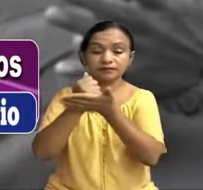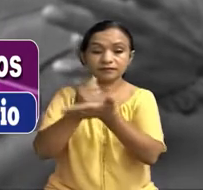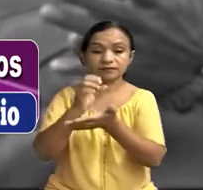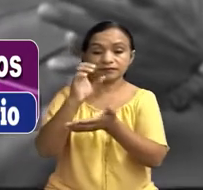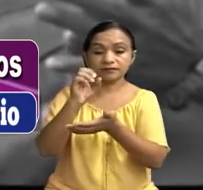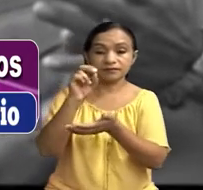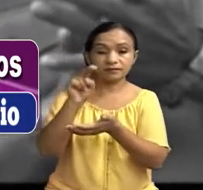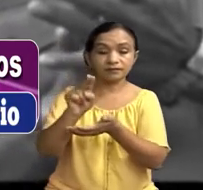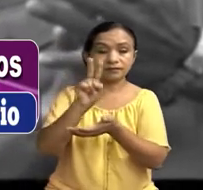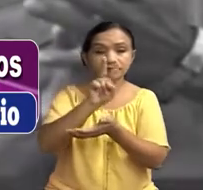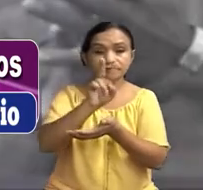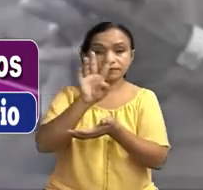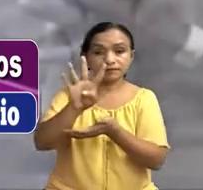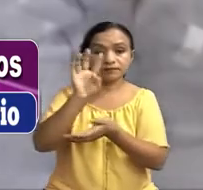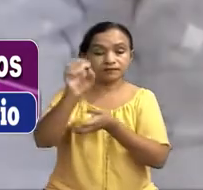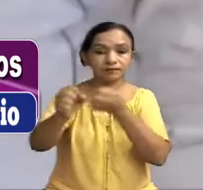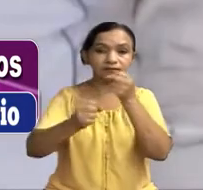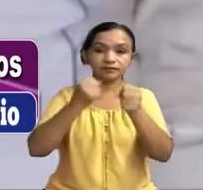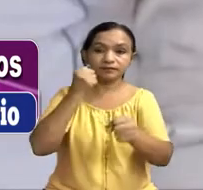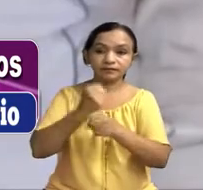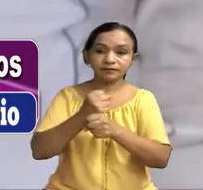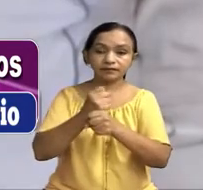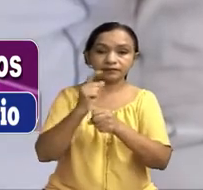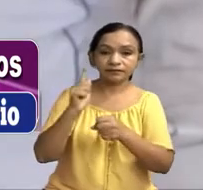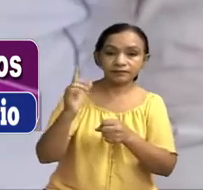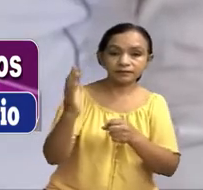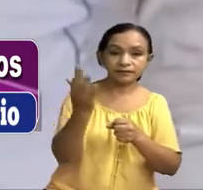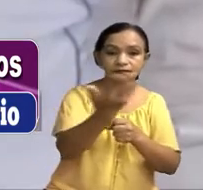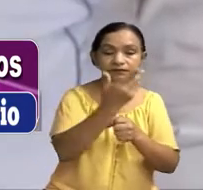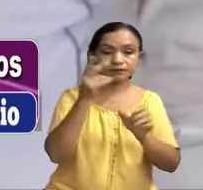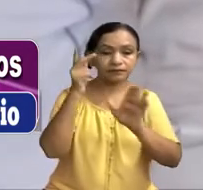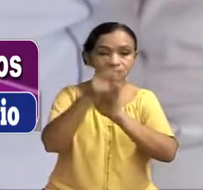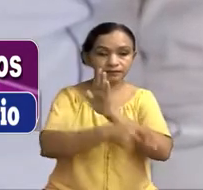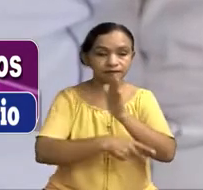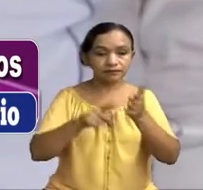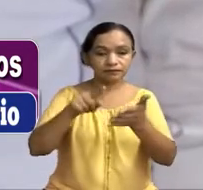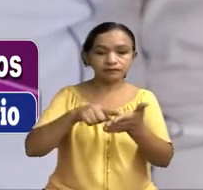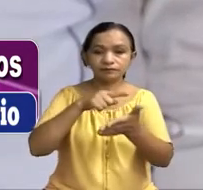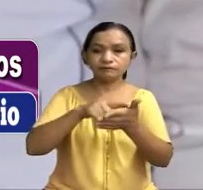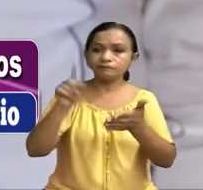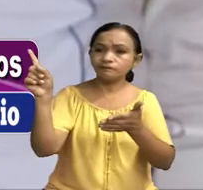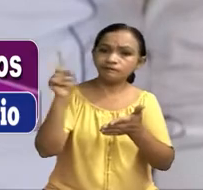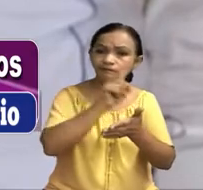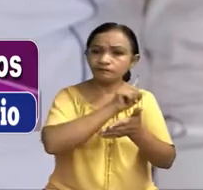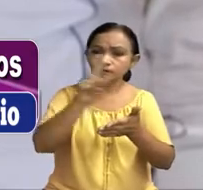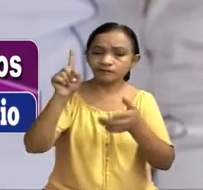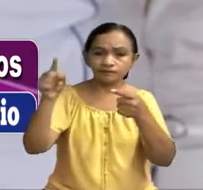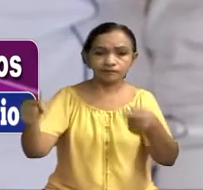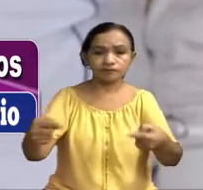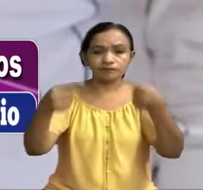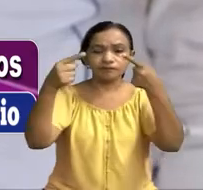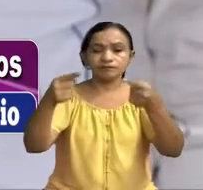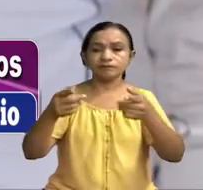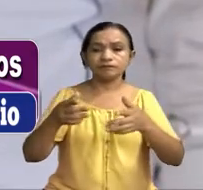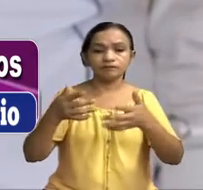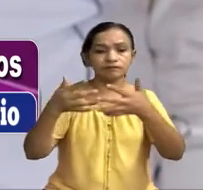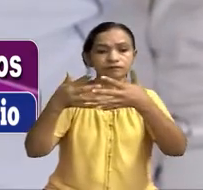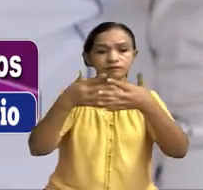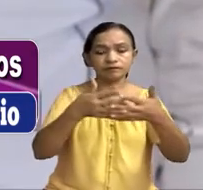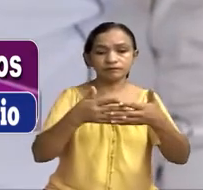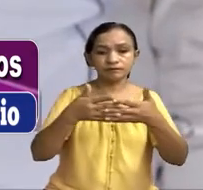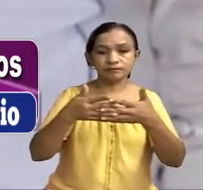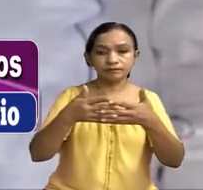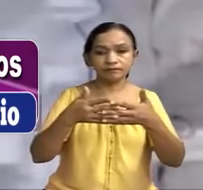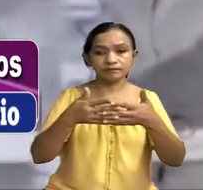últimos 24 años, la inmensa mayoría de las naciones del mundo vota contra el bloqueo a Cuba. Y Estados Unidos,